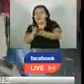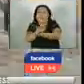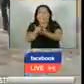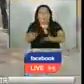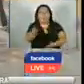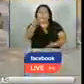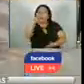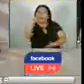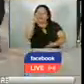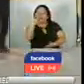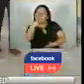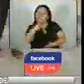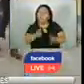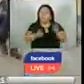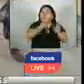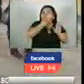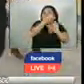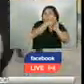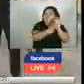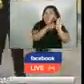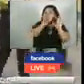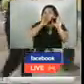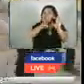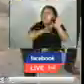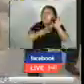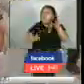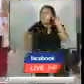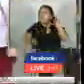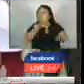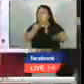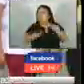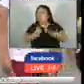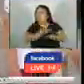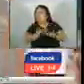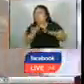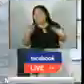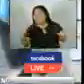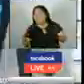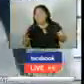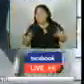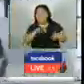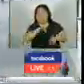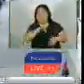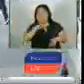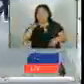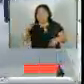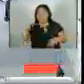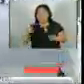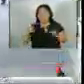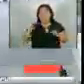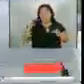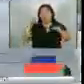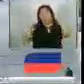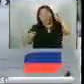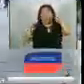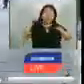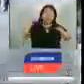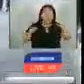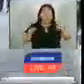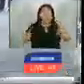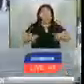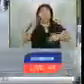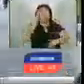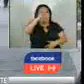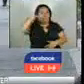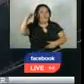alimentos. Este informe advierte sobre un posible aumento de las diferencias existentes y la desigualdad, ya que los países